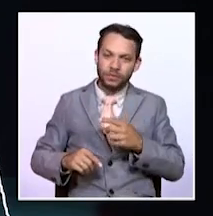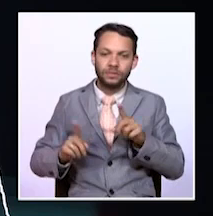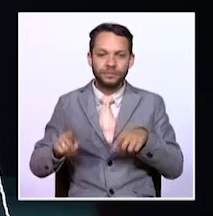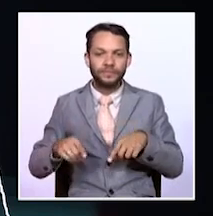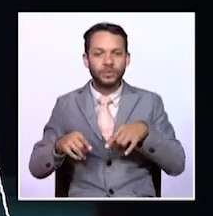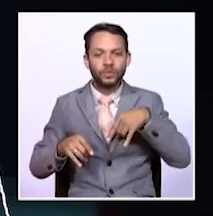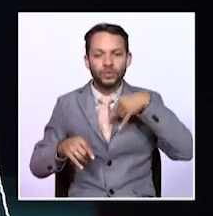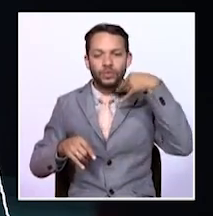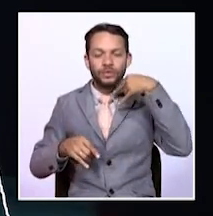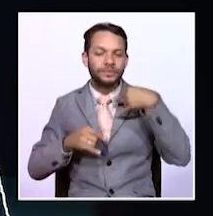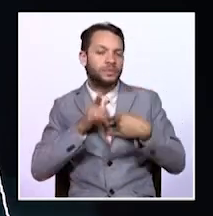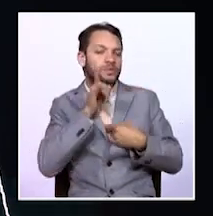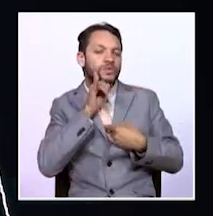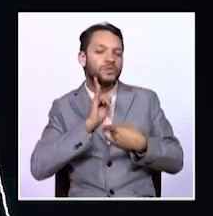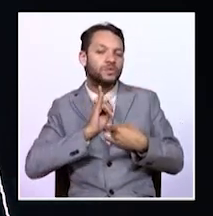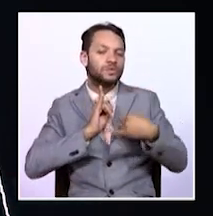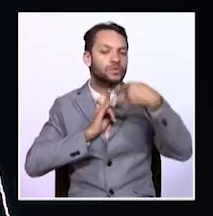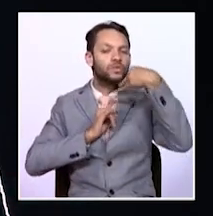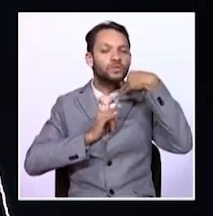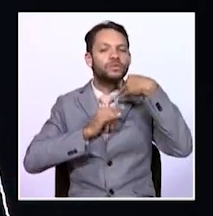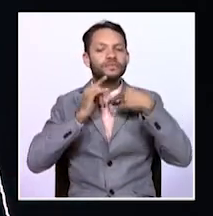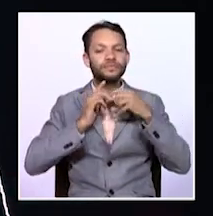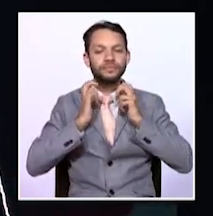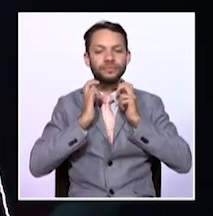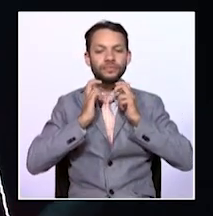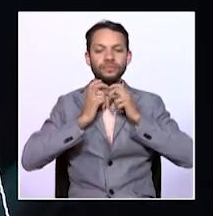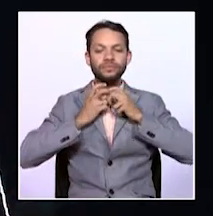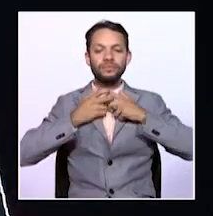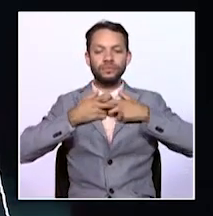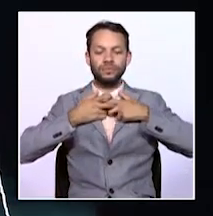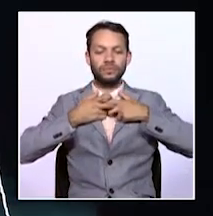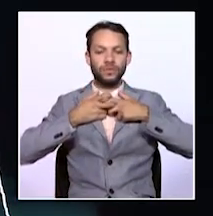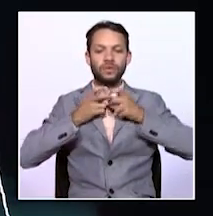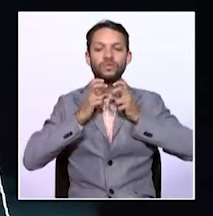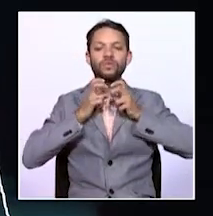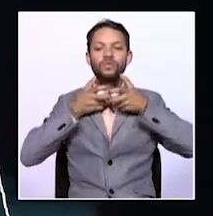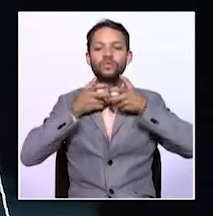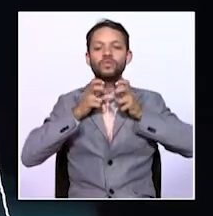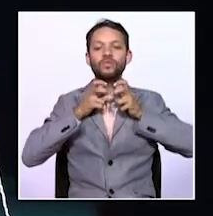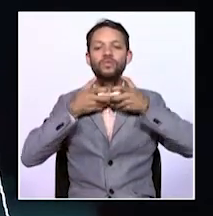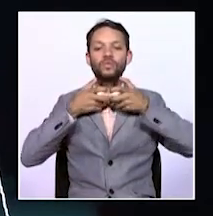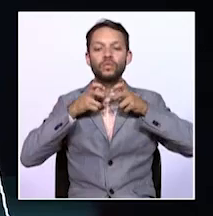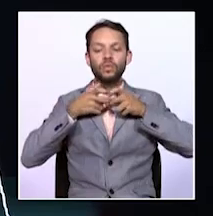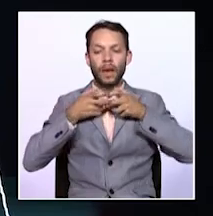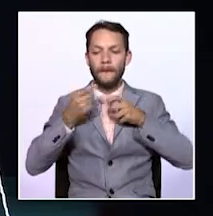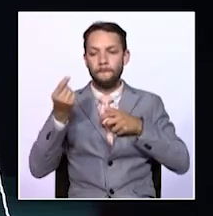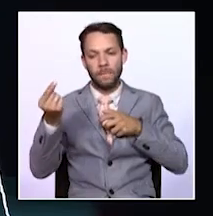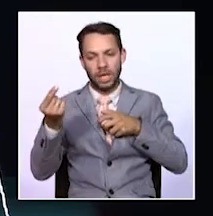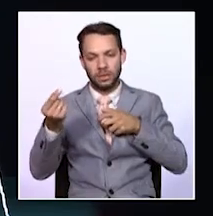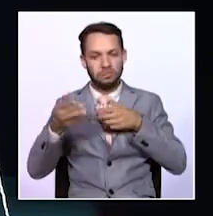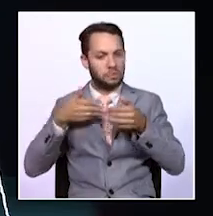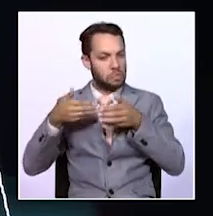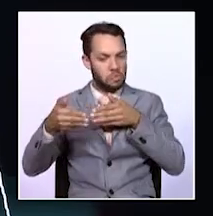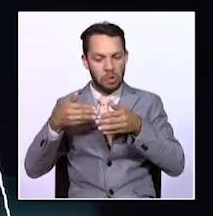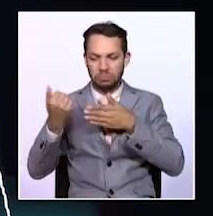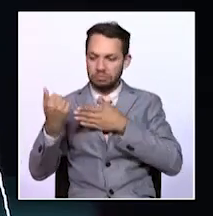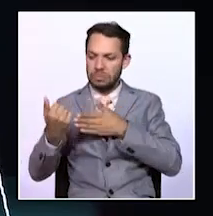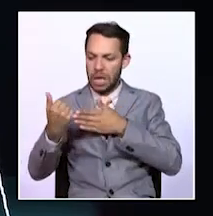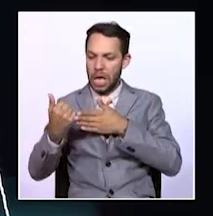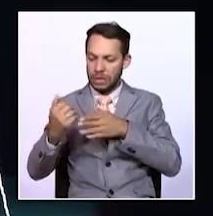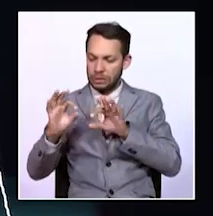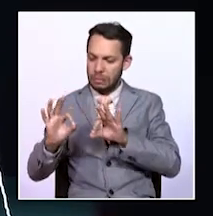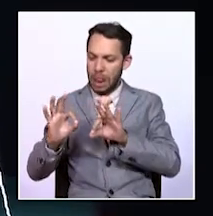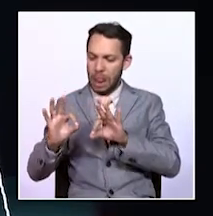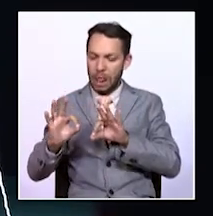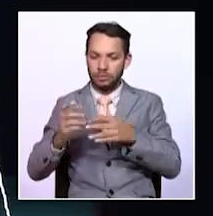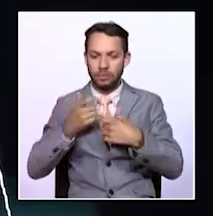lóbulo izquierdo y vemos su ecoestructura, otro quistecito pequeño, pero eso no tiene tampoco, de eso lo